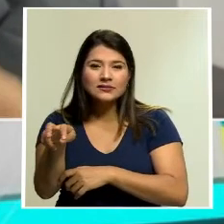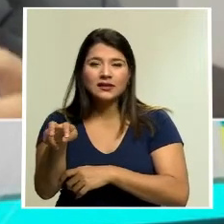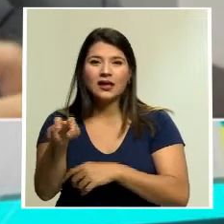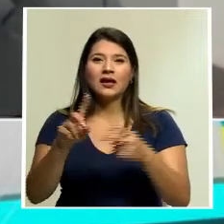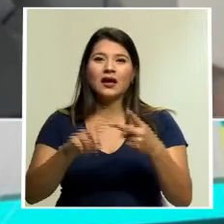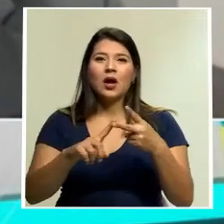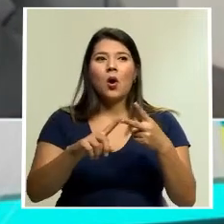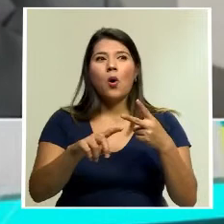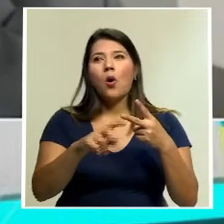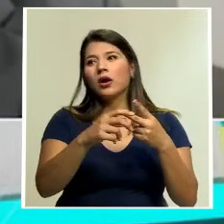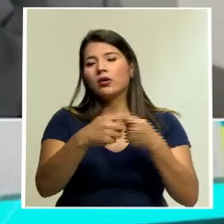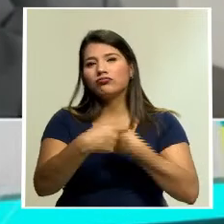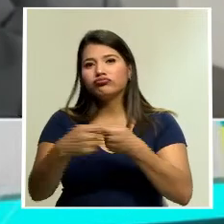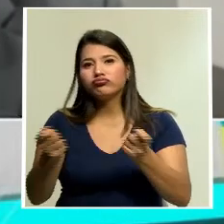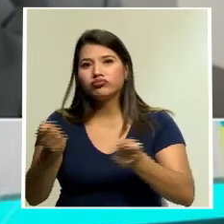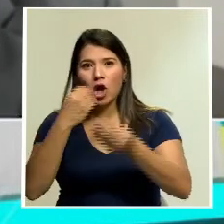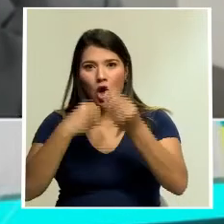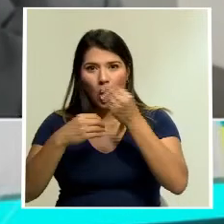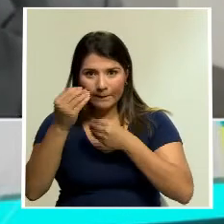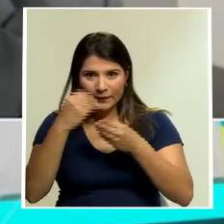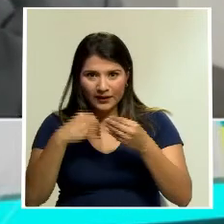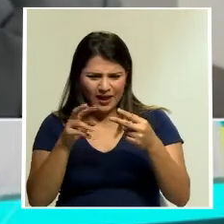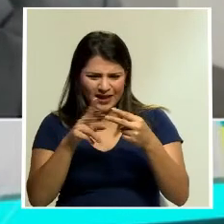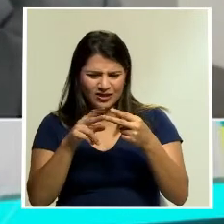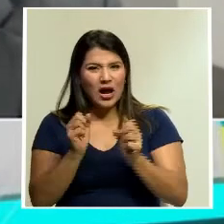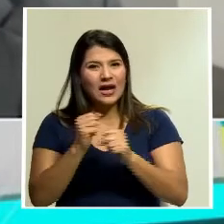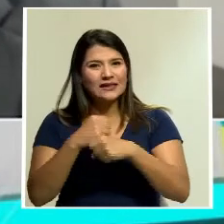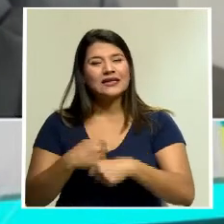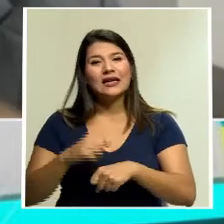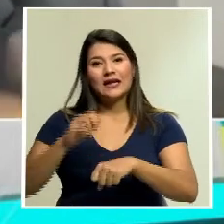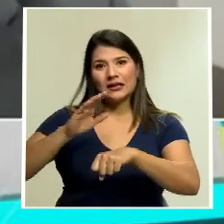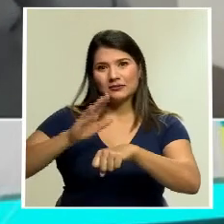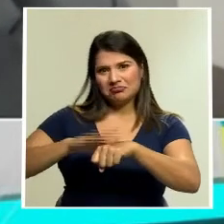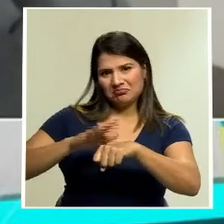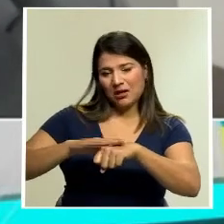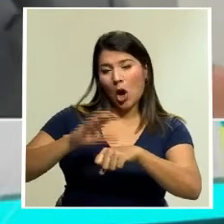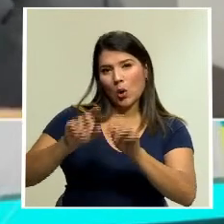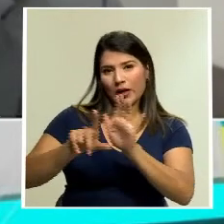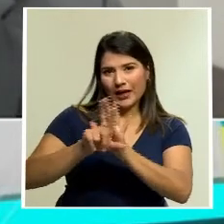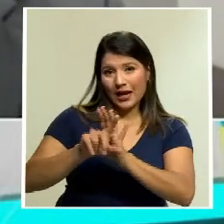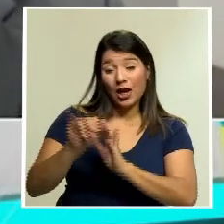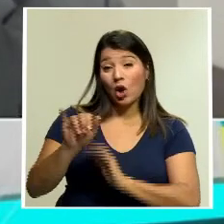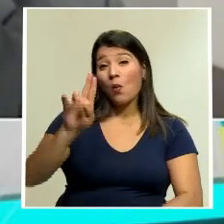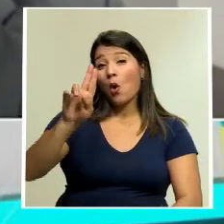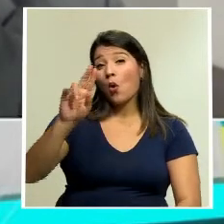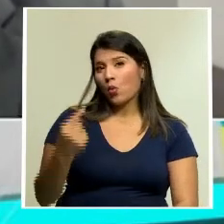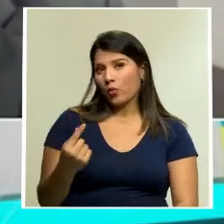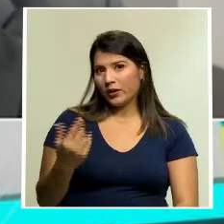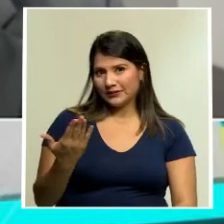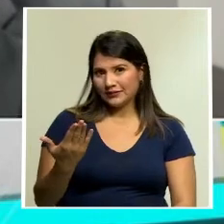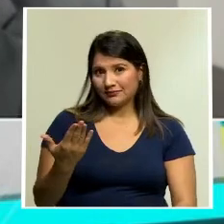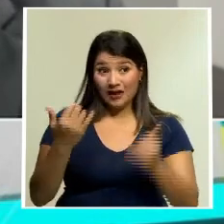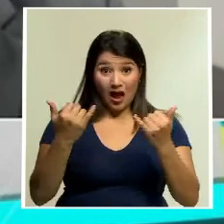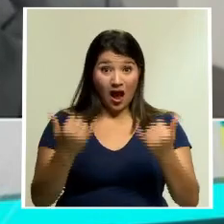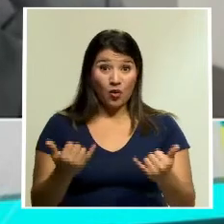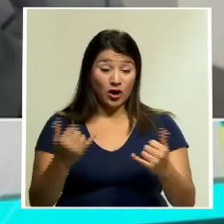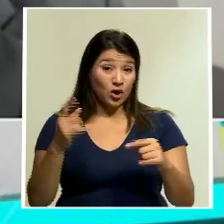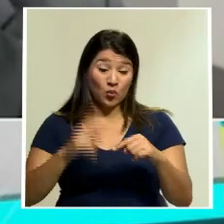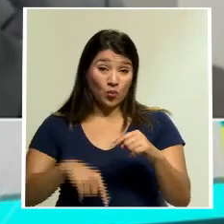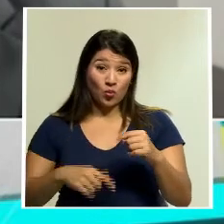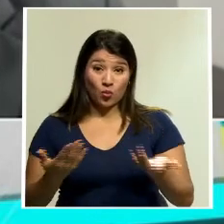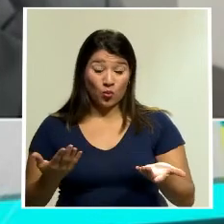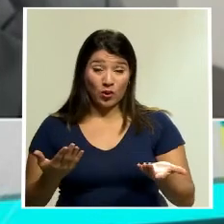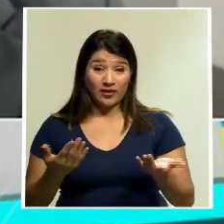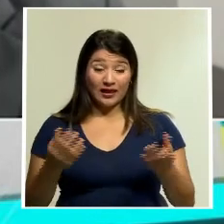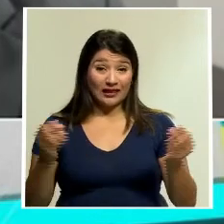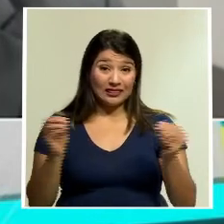ellos, los drivers o por ejemplo, Uber Eats, hoy día no pueden ni siquiera